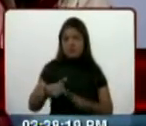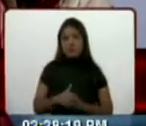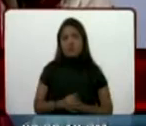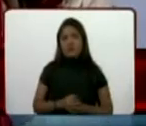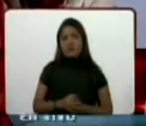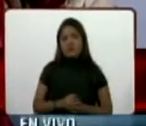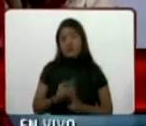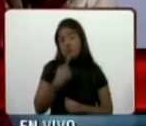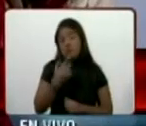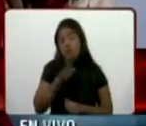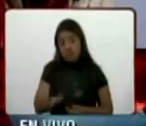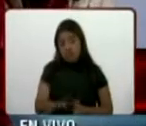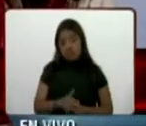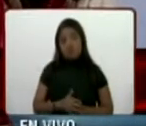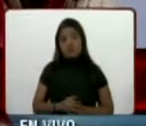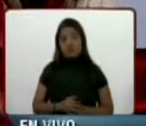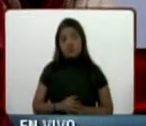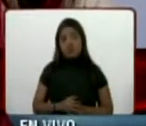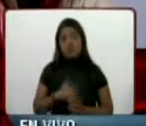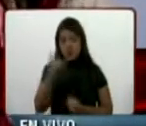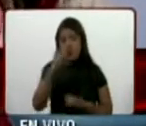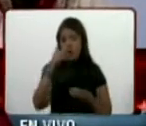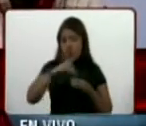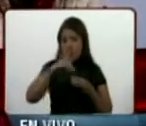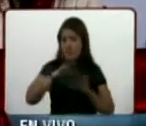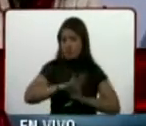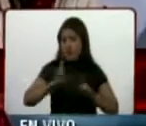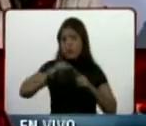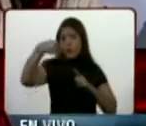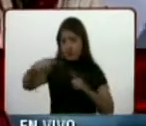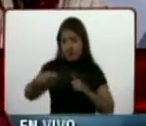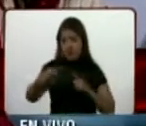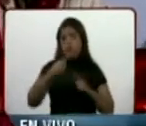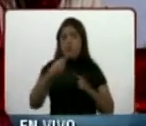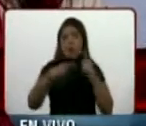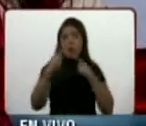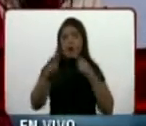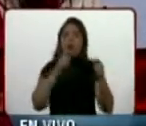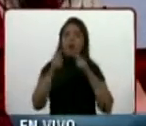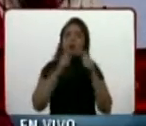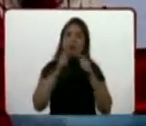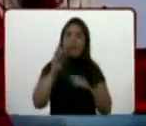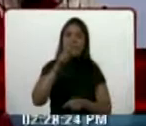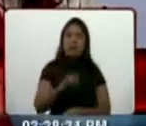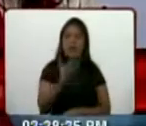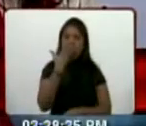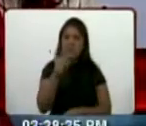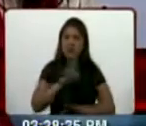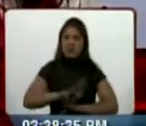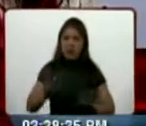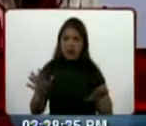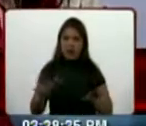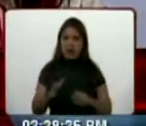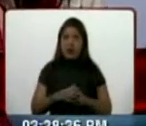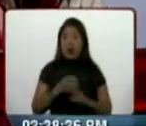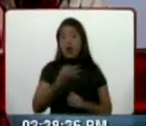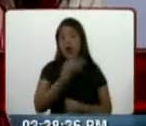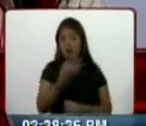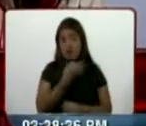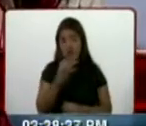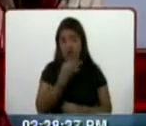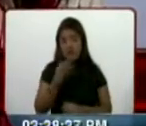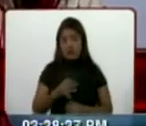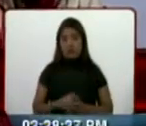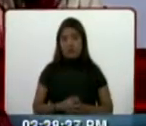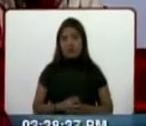digo, yo tengo los datos, los voy a dar mañana en la rueda de prensa que vamos a dar en el Palacio de Miraflores, en la tarde,